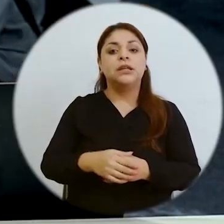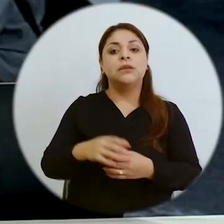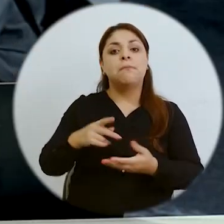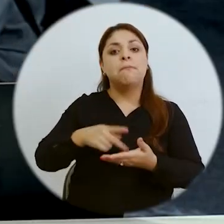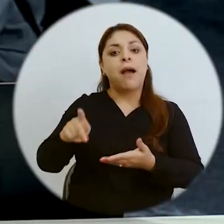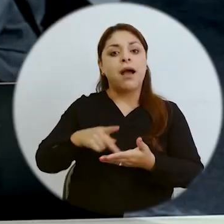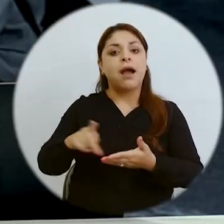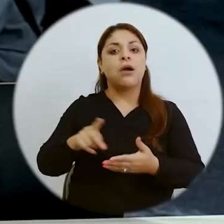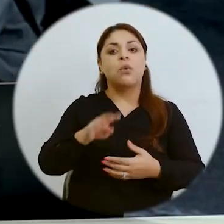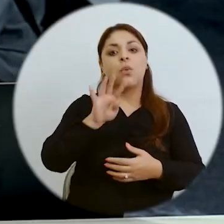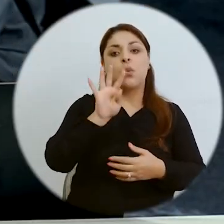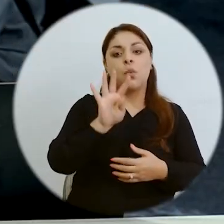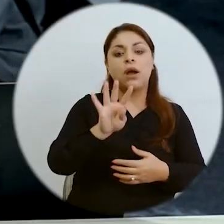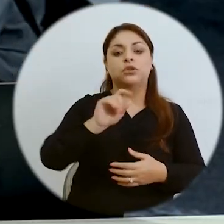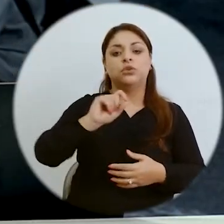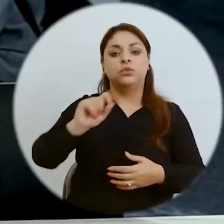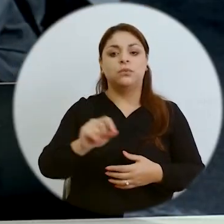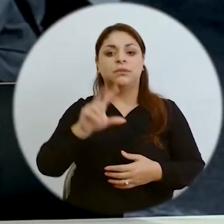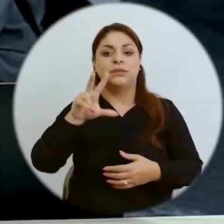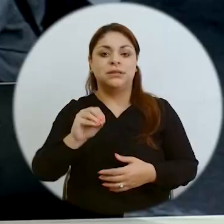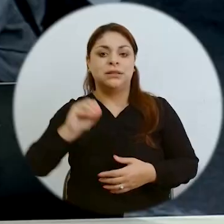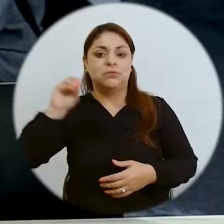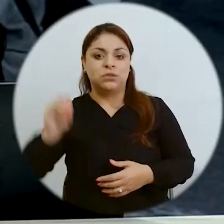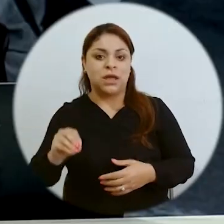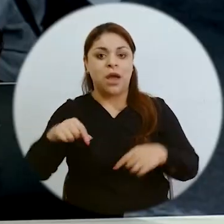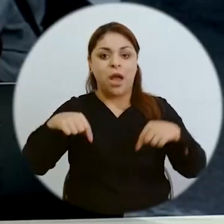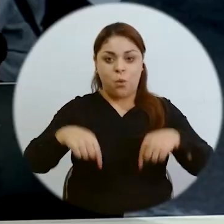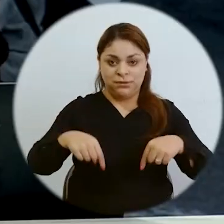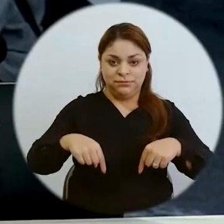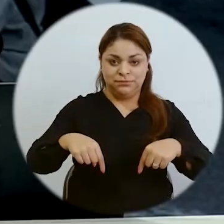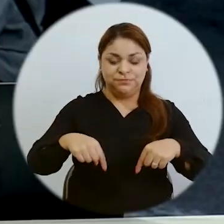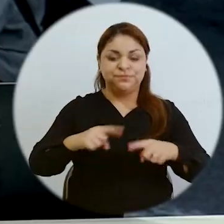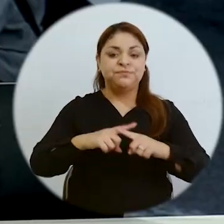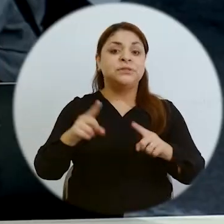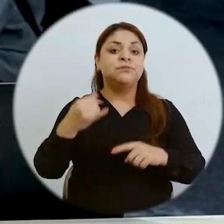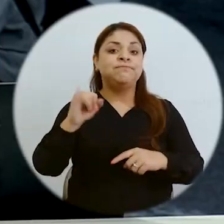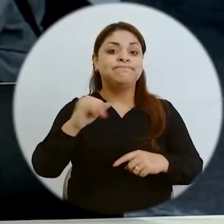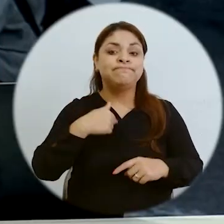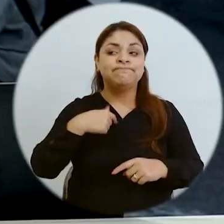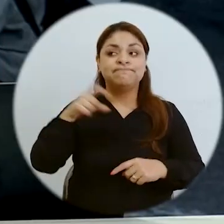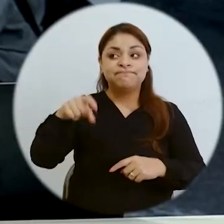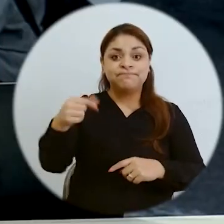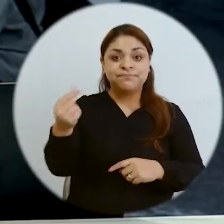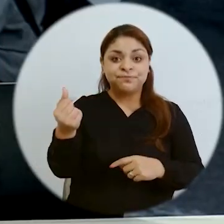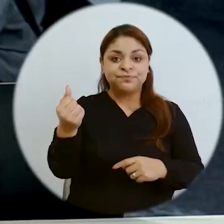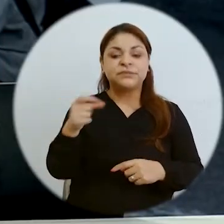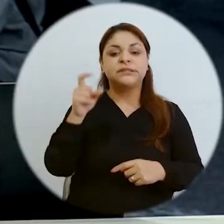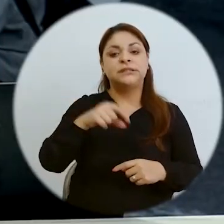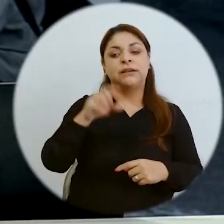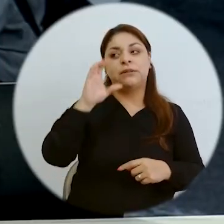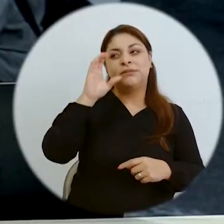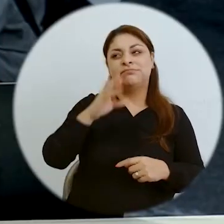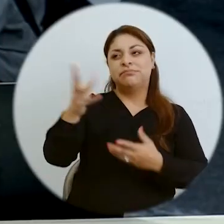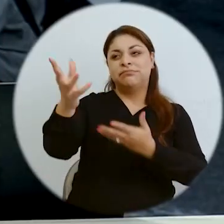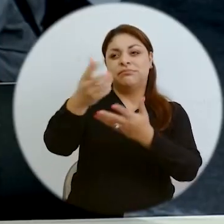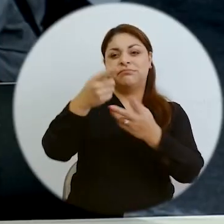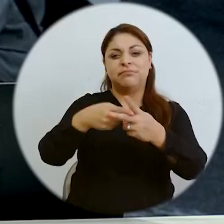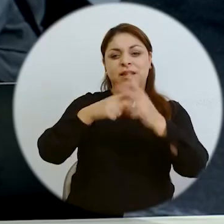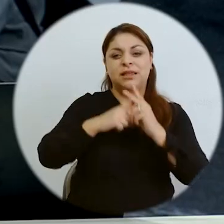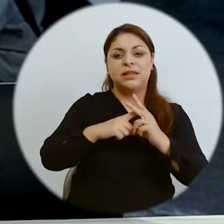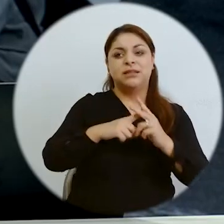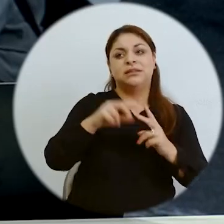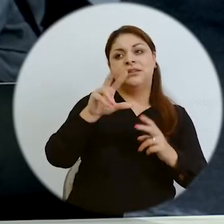de la sociedad. Son los fondos de pensiones nuestros, son los que se llaman reservas matemáticas de los seguros, son